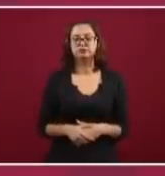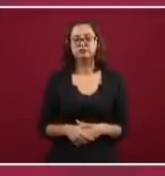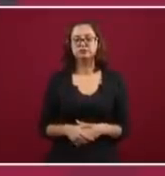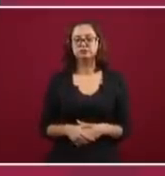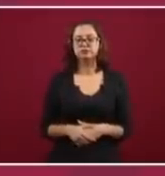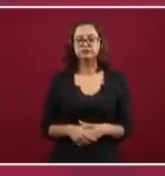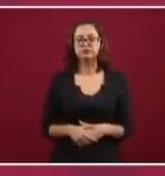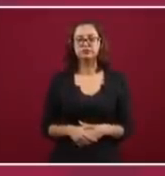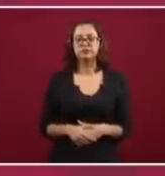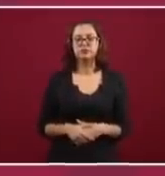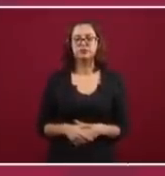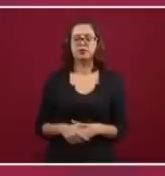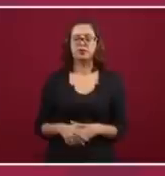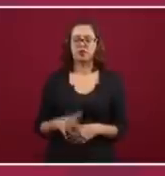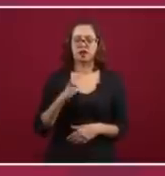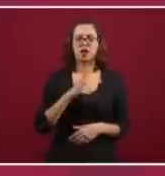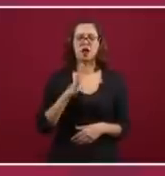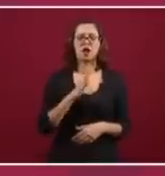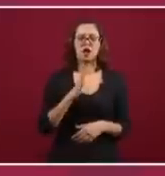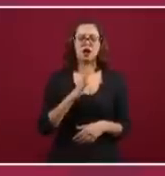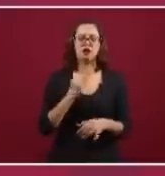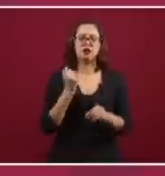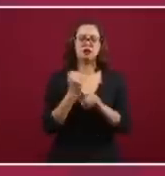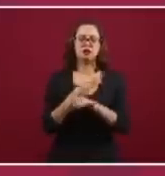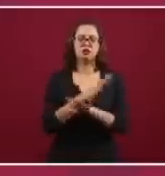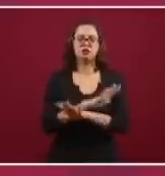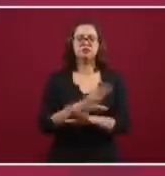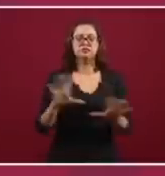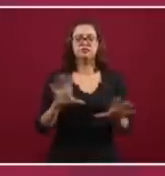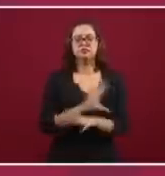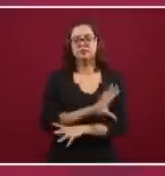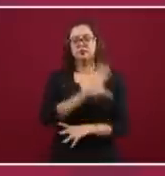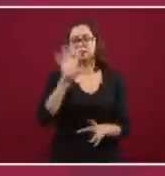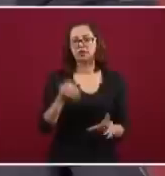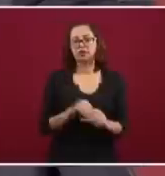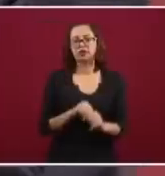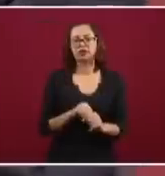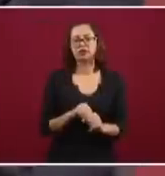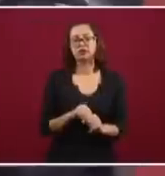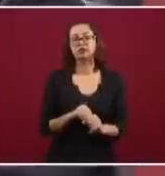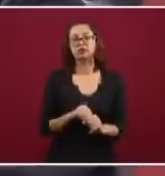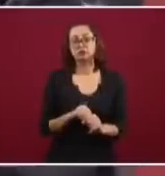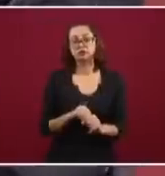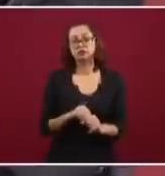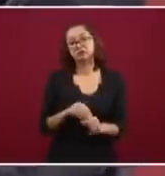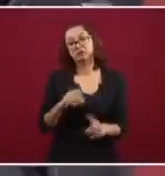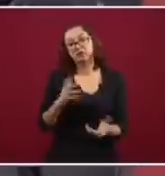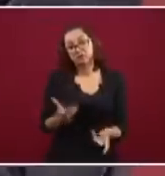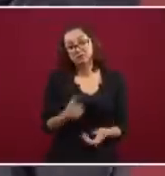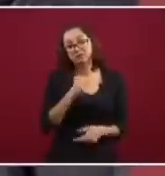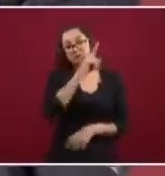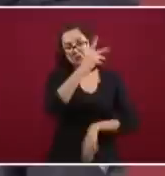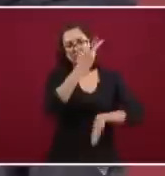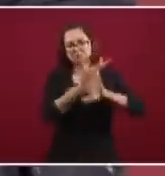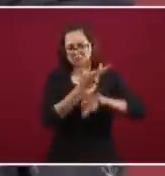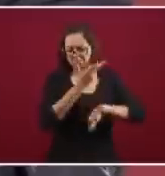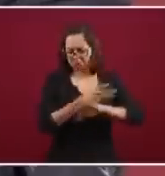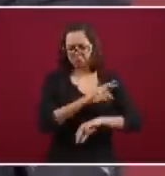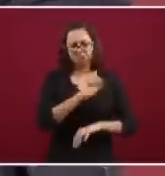Toda esta información se tiene y entonces hay la voluntad de parte del gobierno de Estados